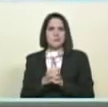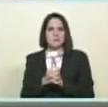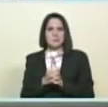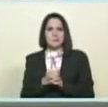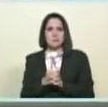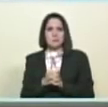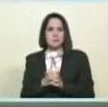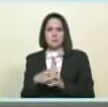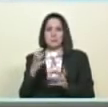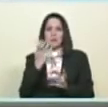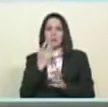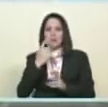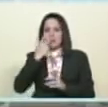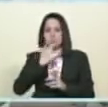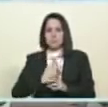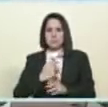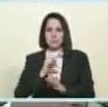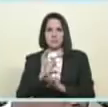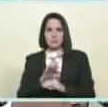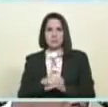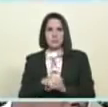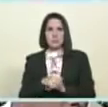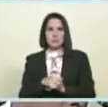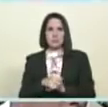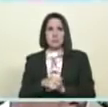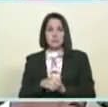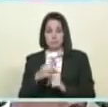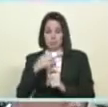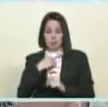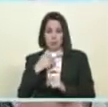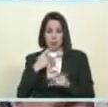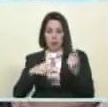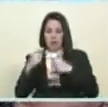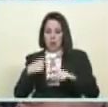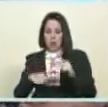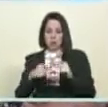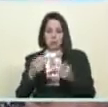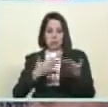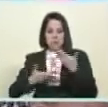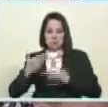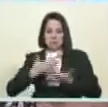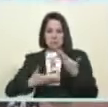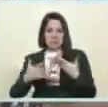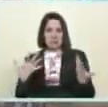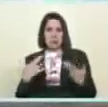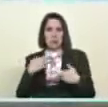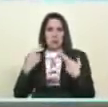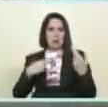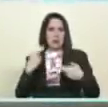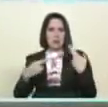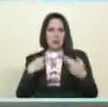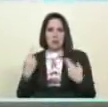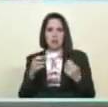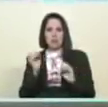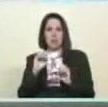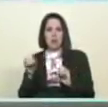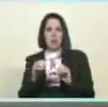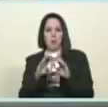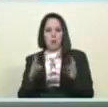pongámoslo a la escala personal. Uno monta un negocito, Héctor, un restaurante, una